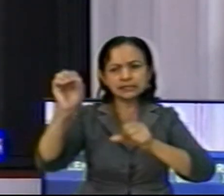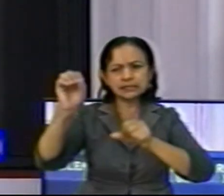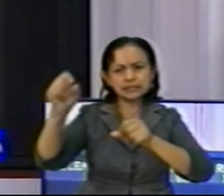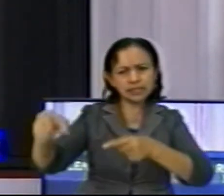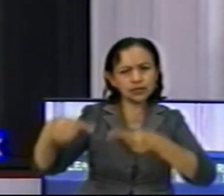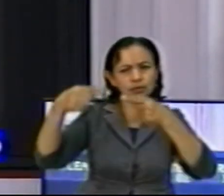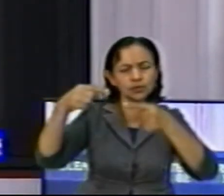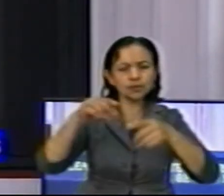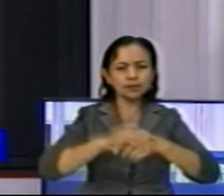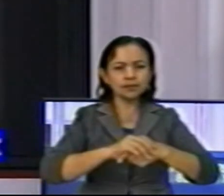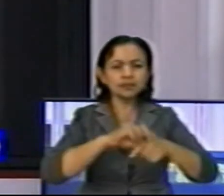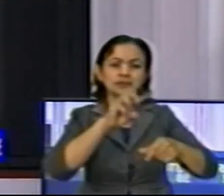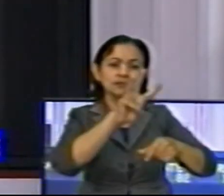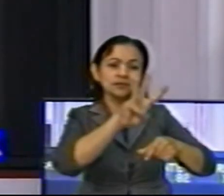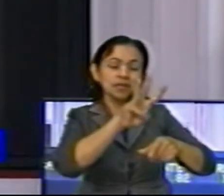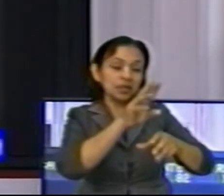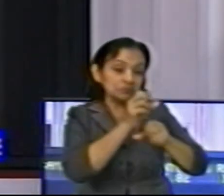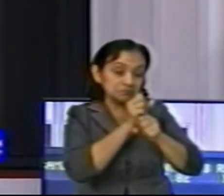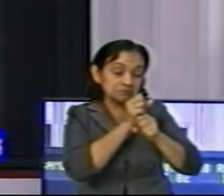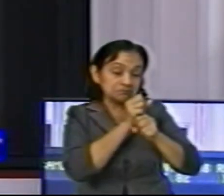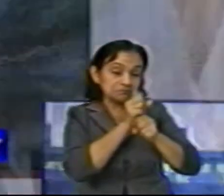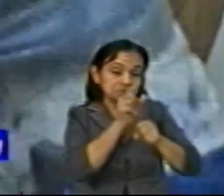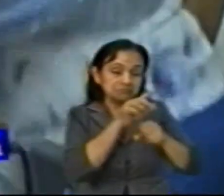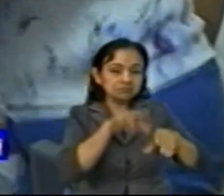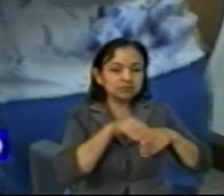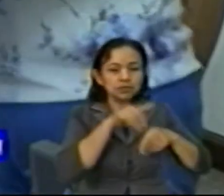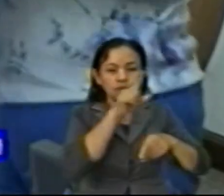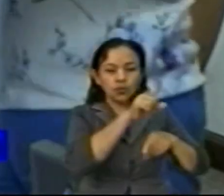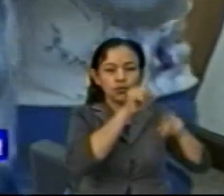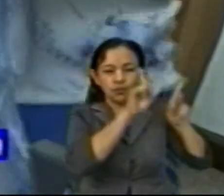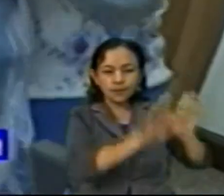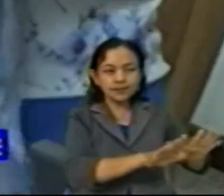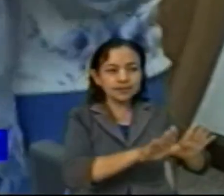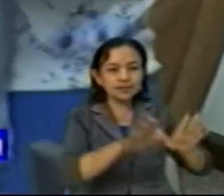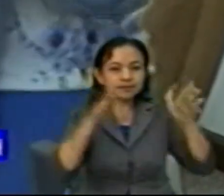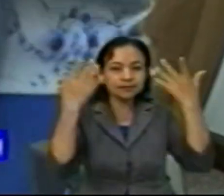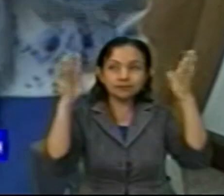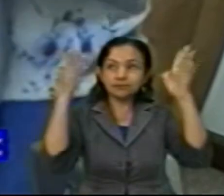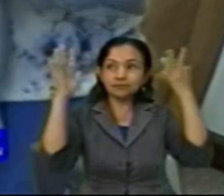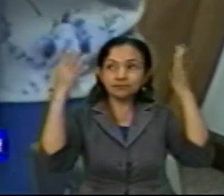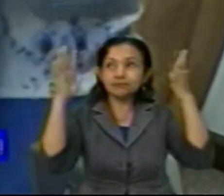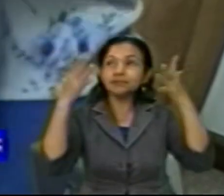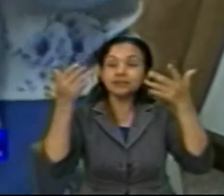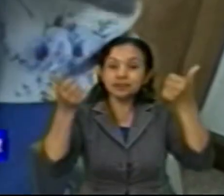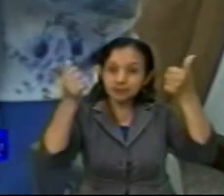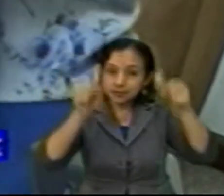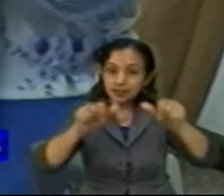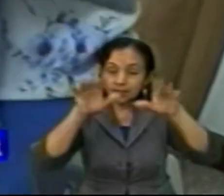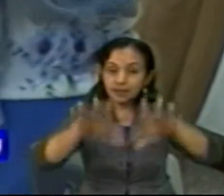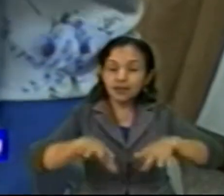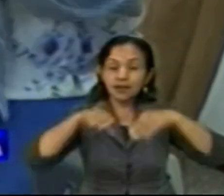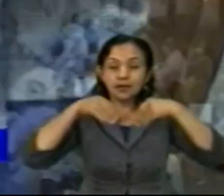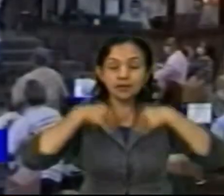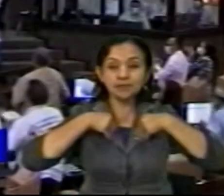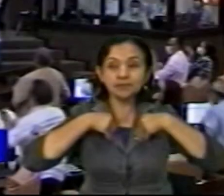en contra, 3 abstenciones, 1 presente. Se aprueba.